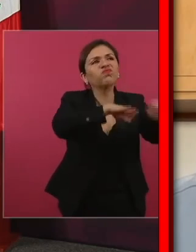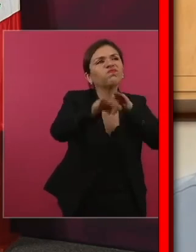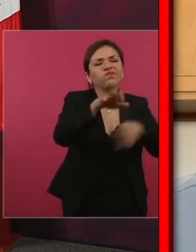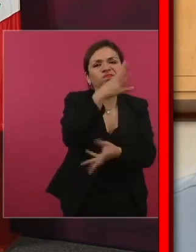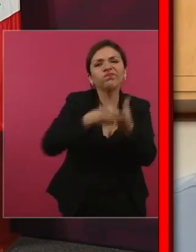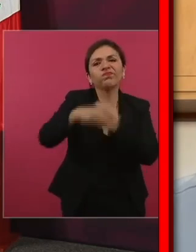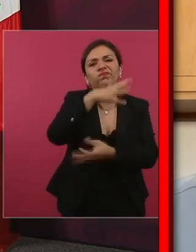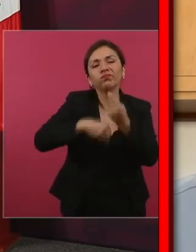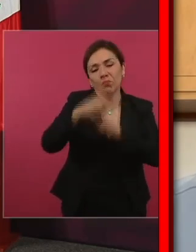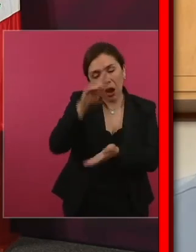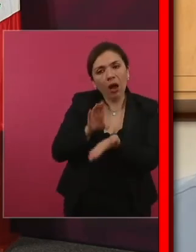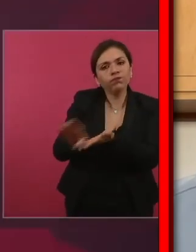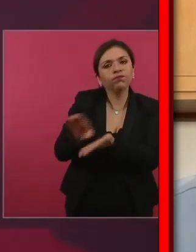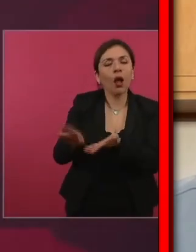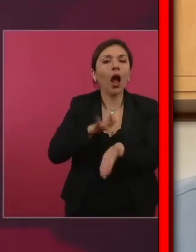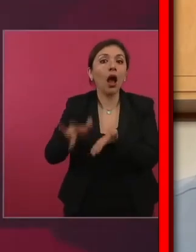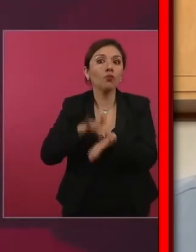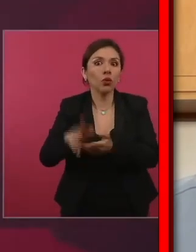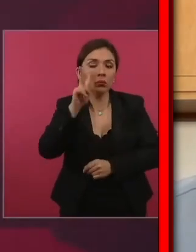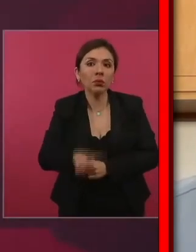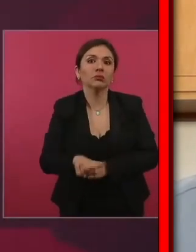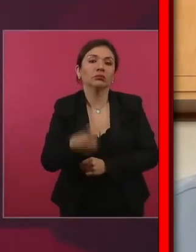porque este apoyo Sí se ve